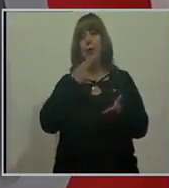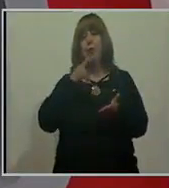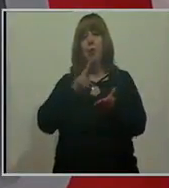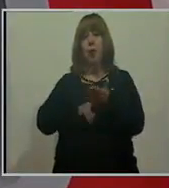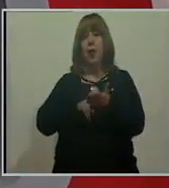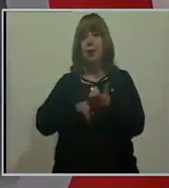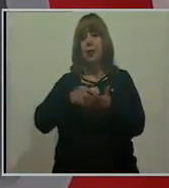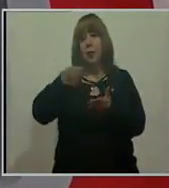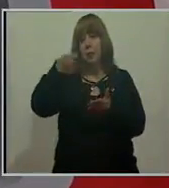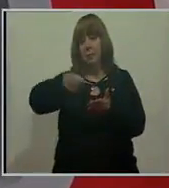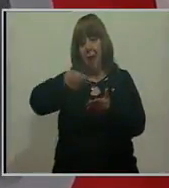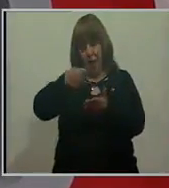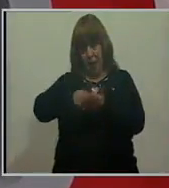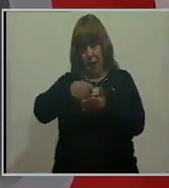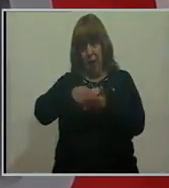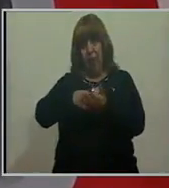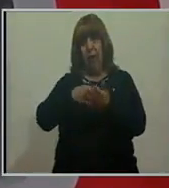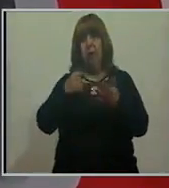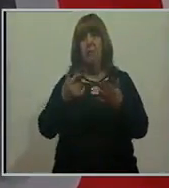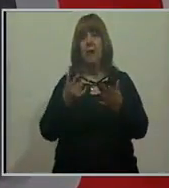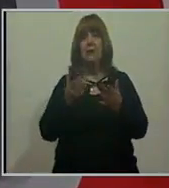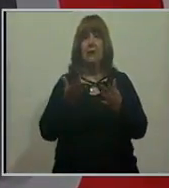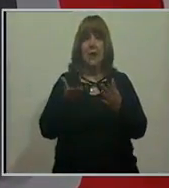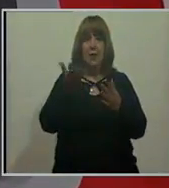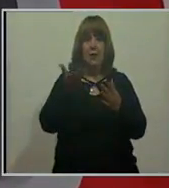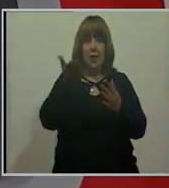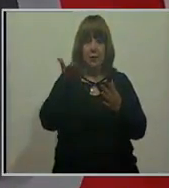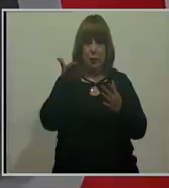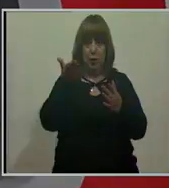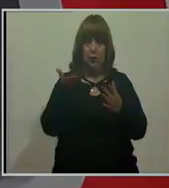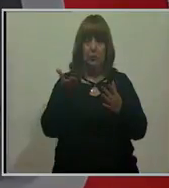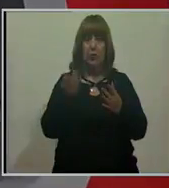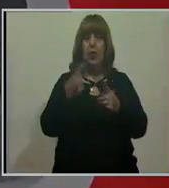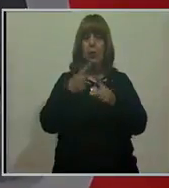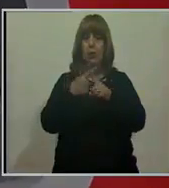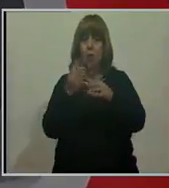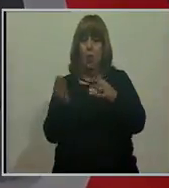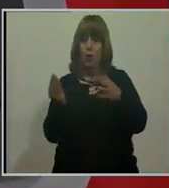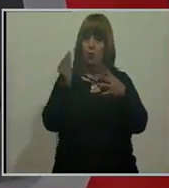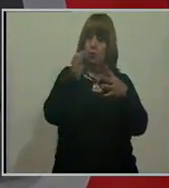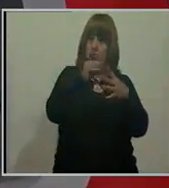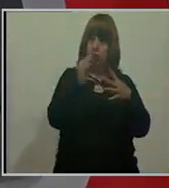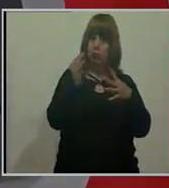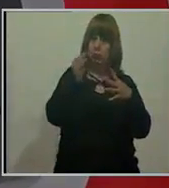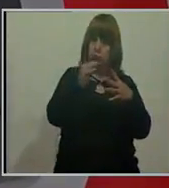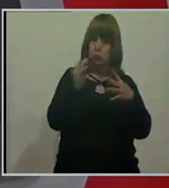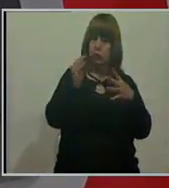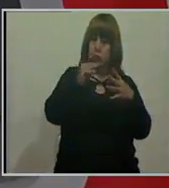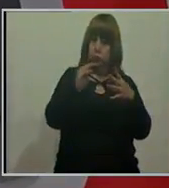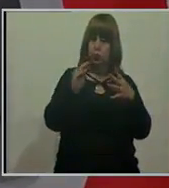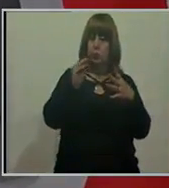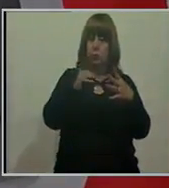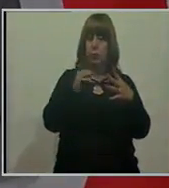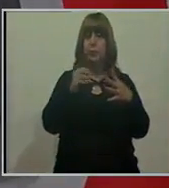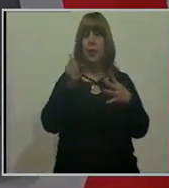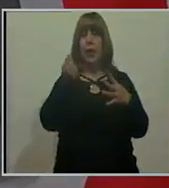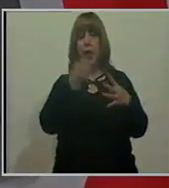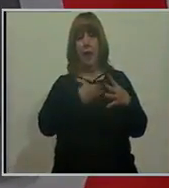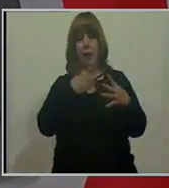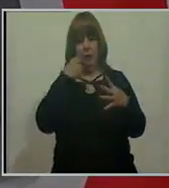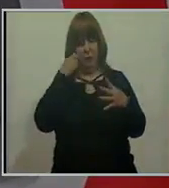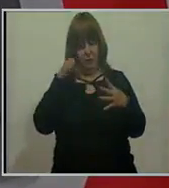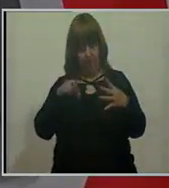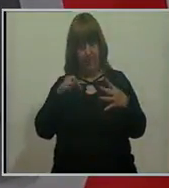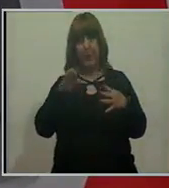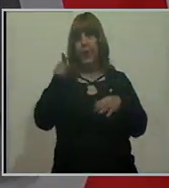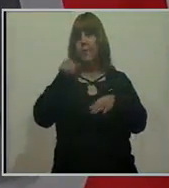los cigarrillos, más el ajuste por inflación que se le va a agregar también. Ah, la AFIP se va a encargar de actualizar los precios. La AFIP no se las tabacaleras. No, la AFIP